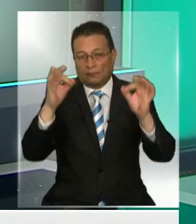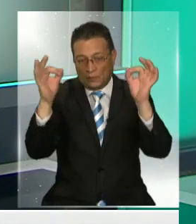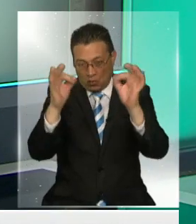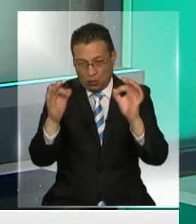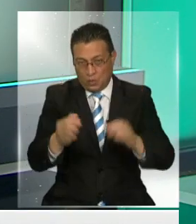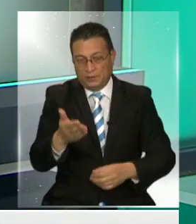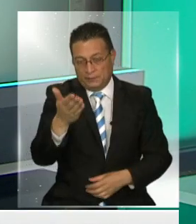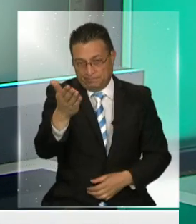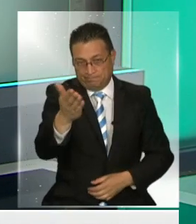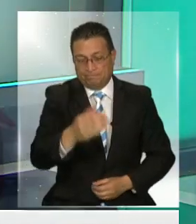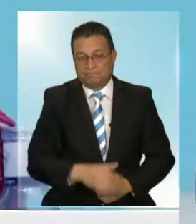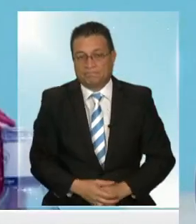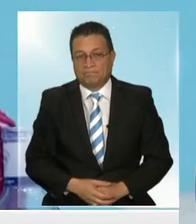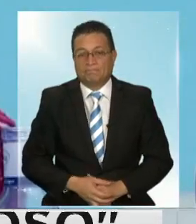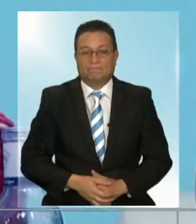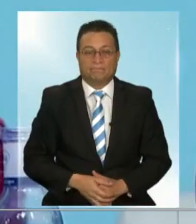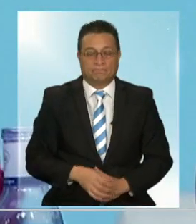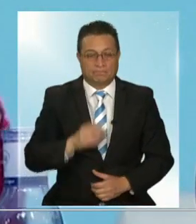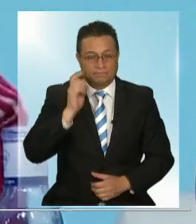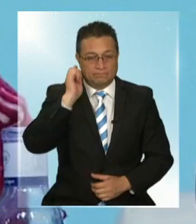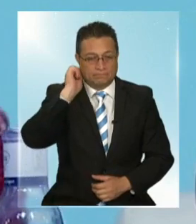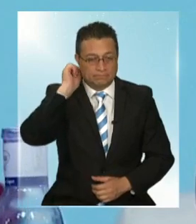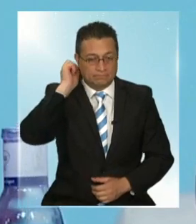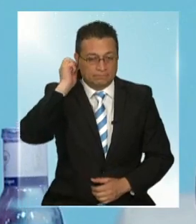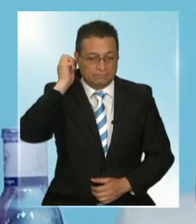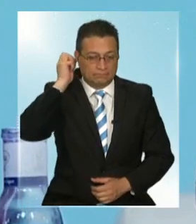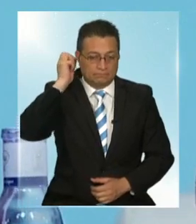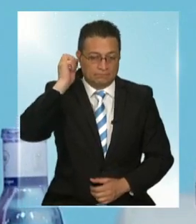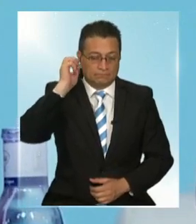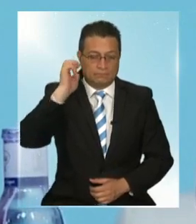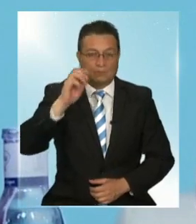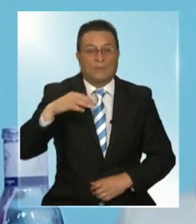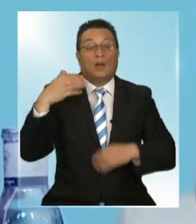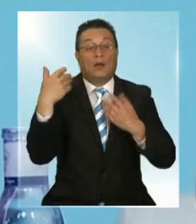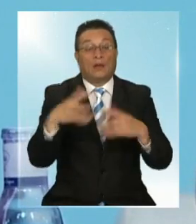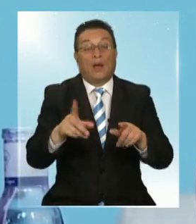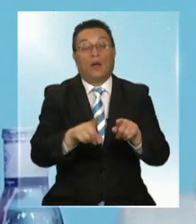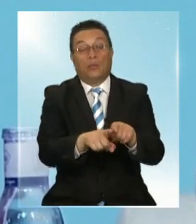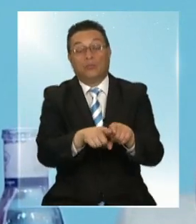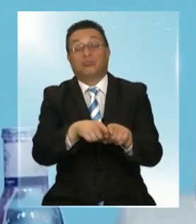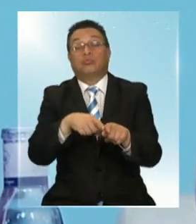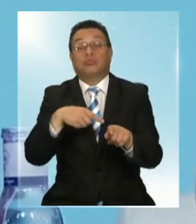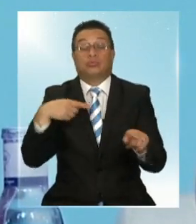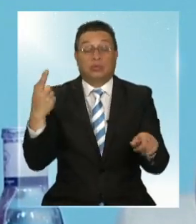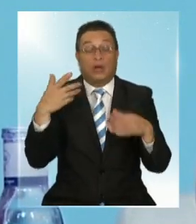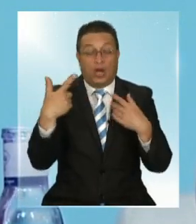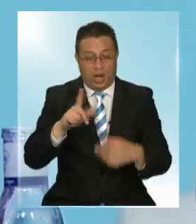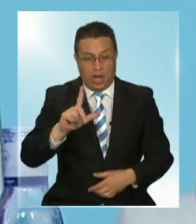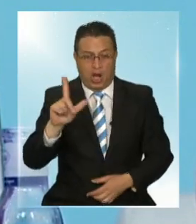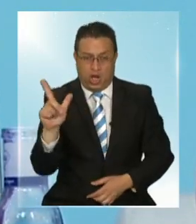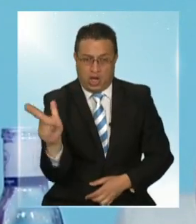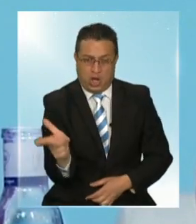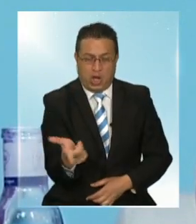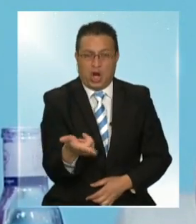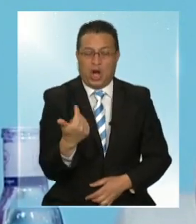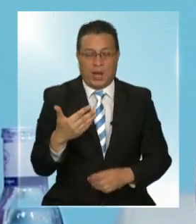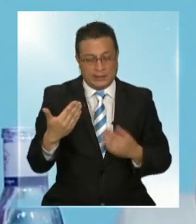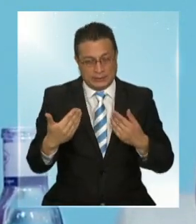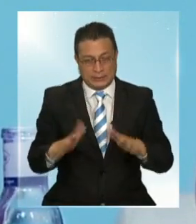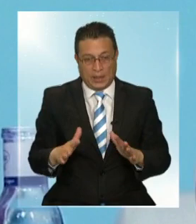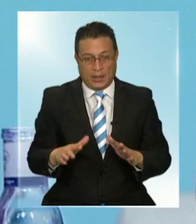de esta polémica cumple y después de largas y largas horas de bringas